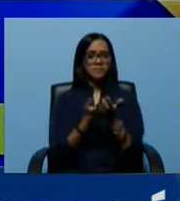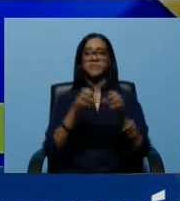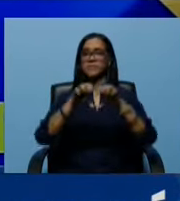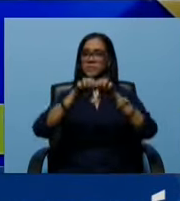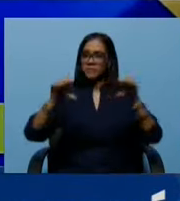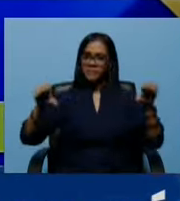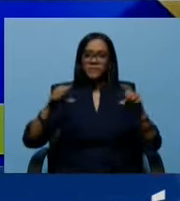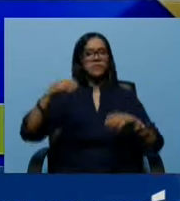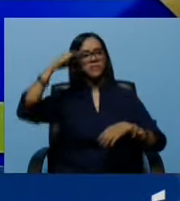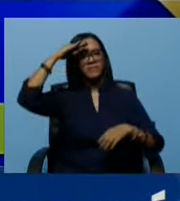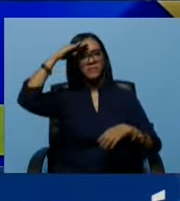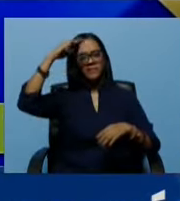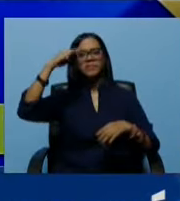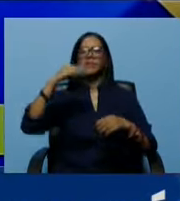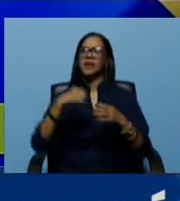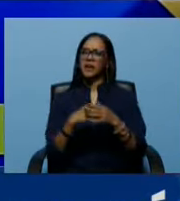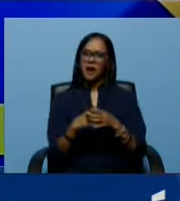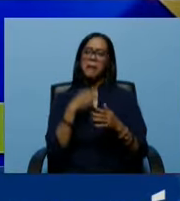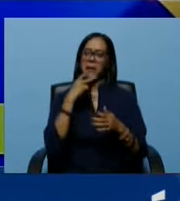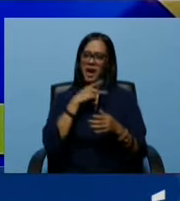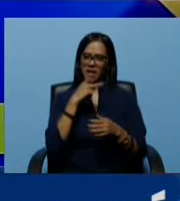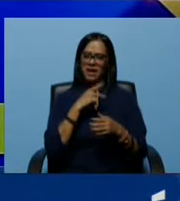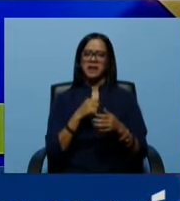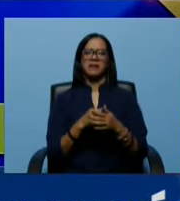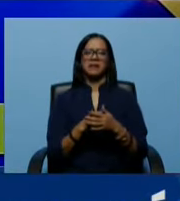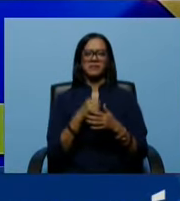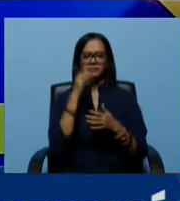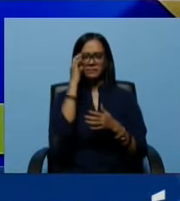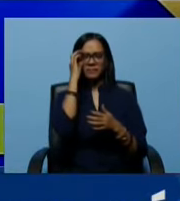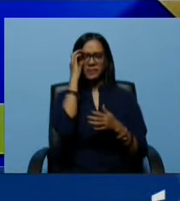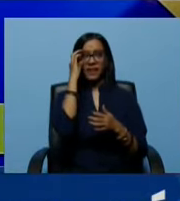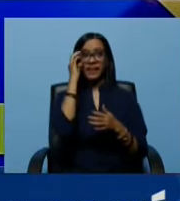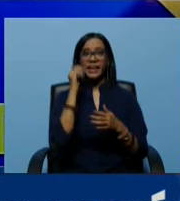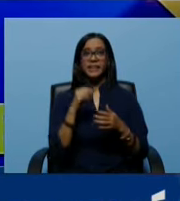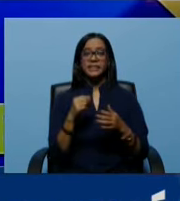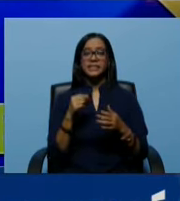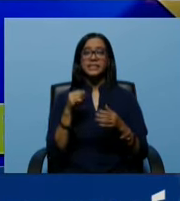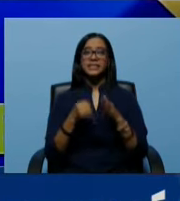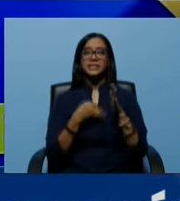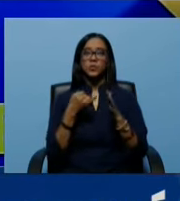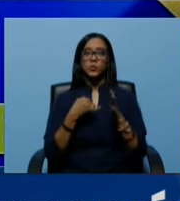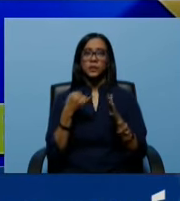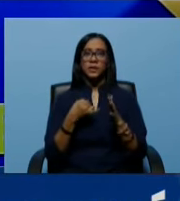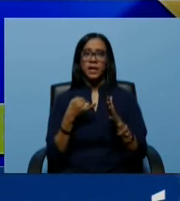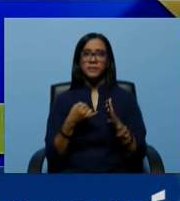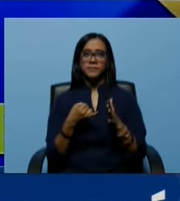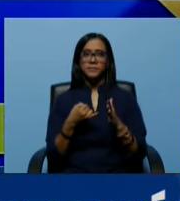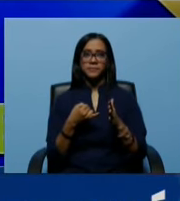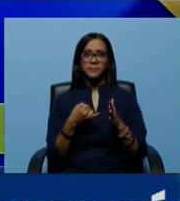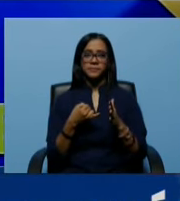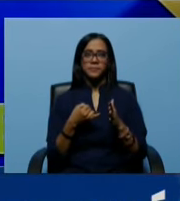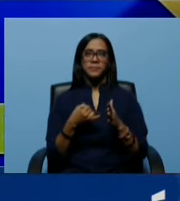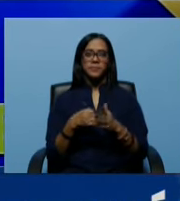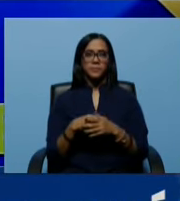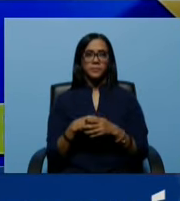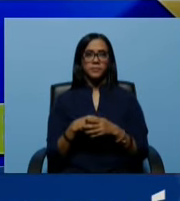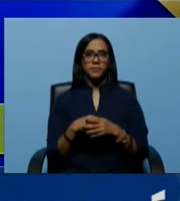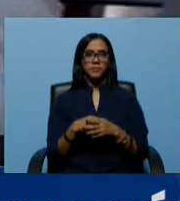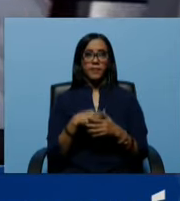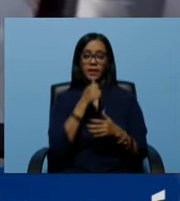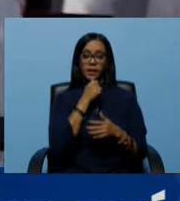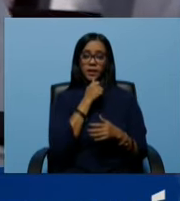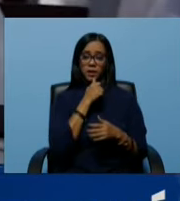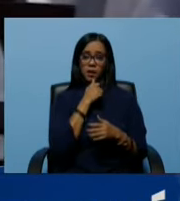frente militar, en el frente político, en el frente institucional. ¿Y quién va a